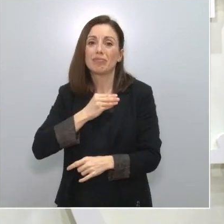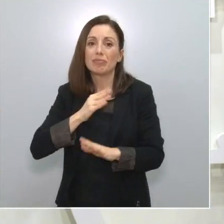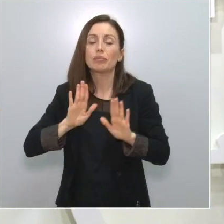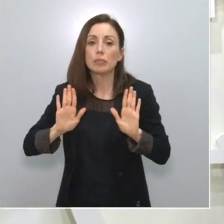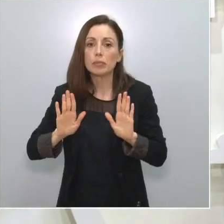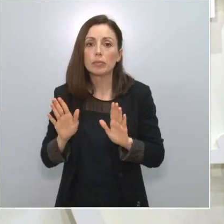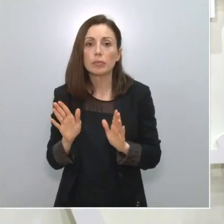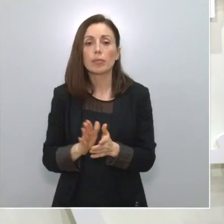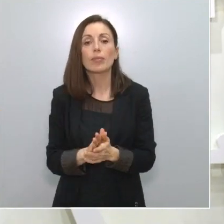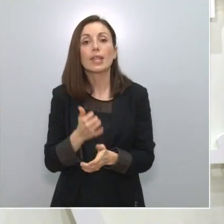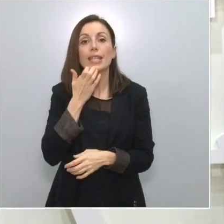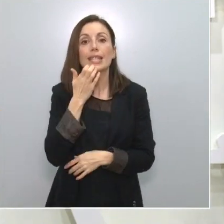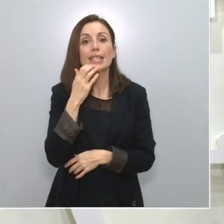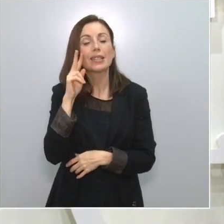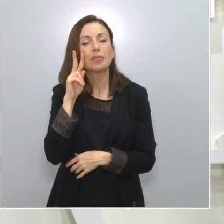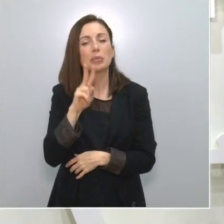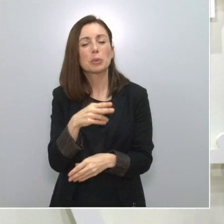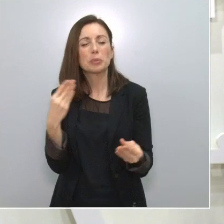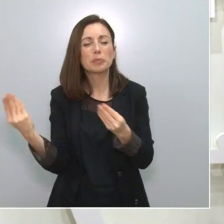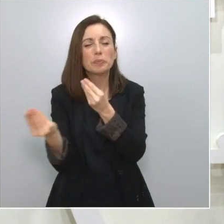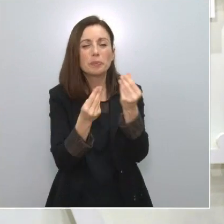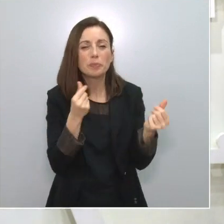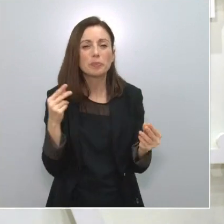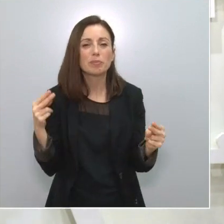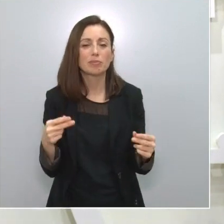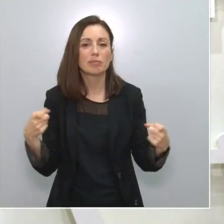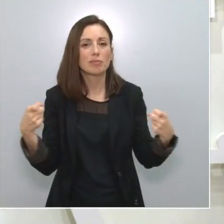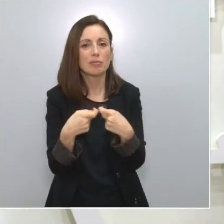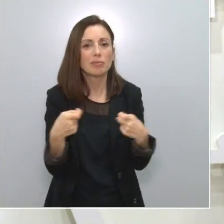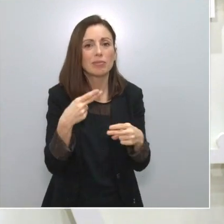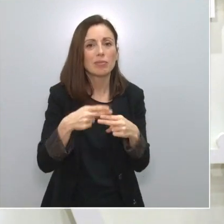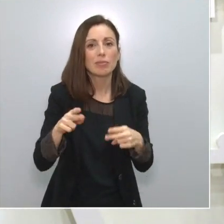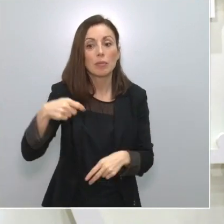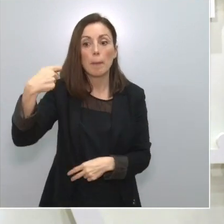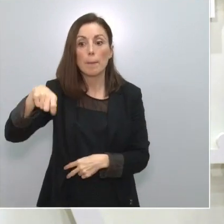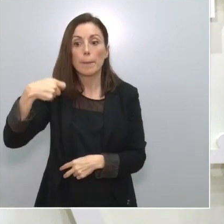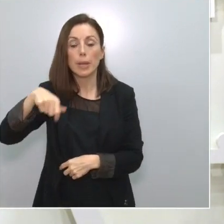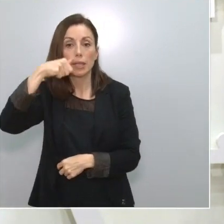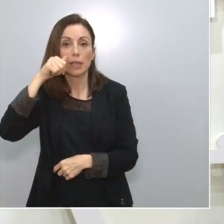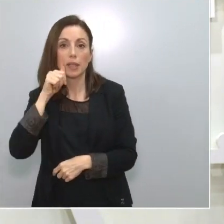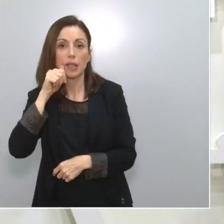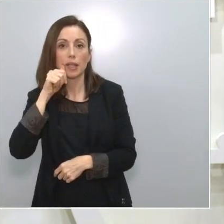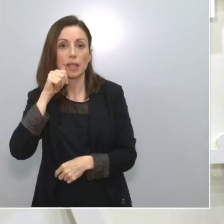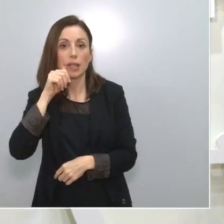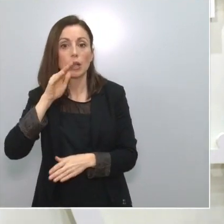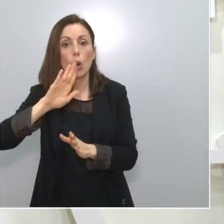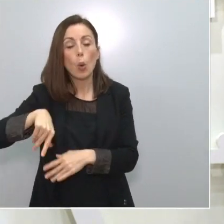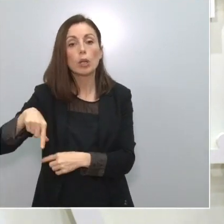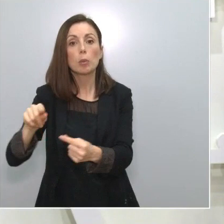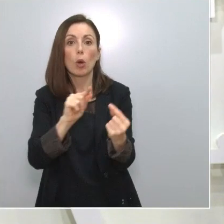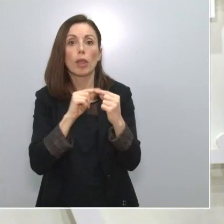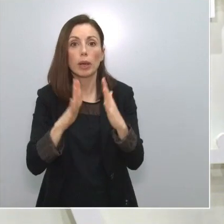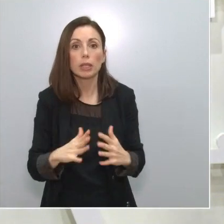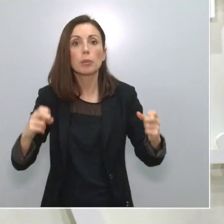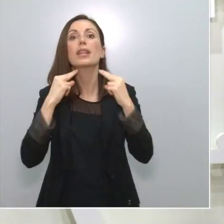sí hemos visto esa confrontación política ha sido del presidente del Gobierno de España, que en el último debate en el Congreso de los